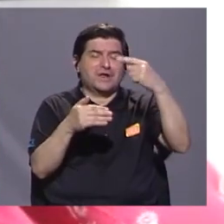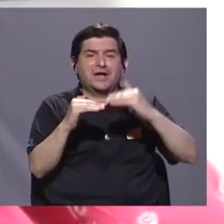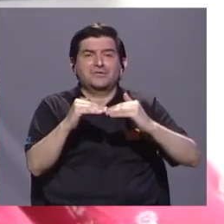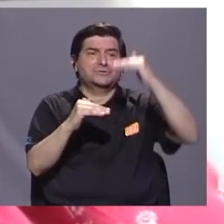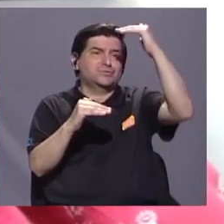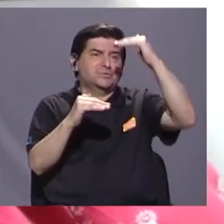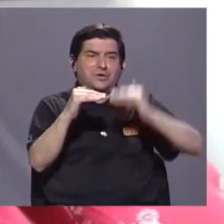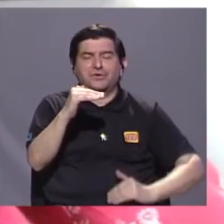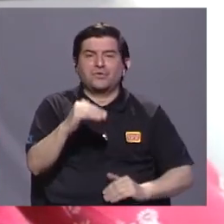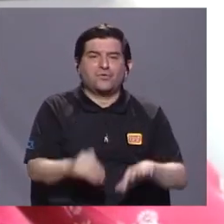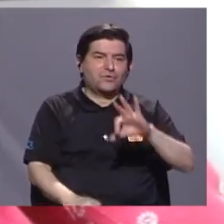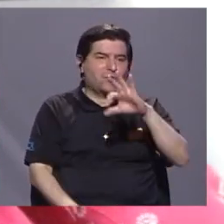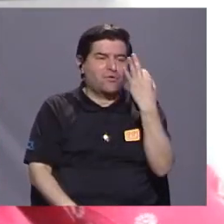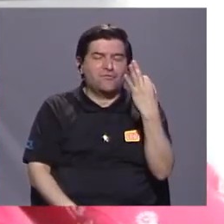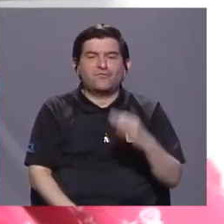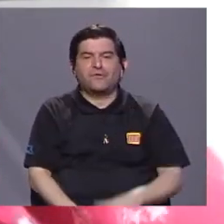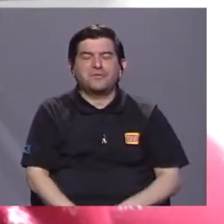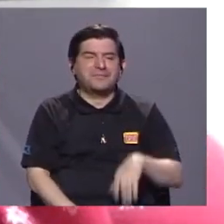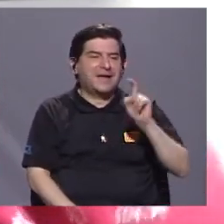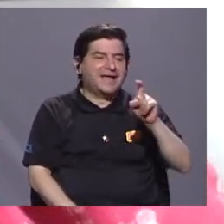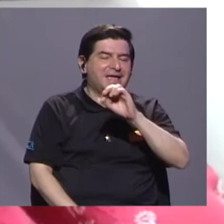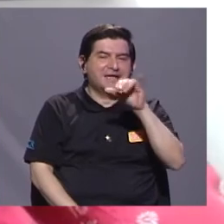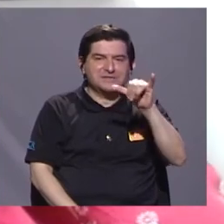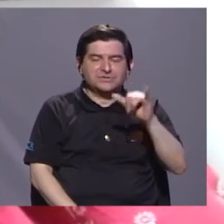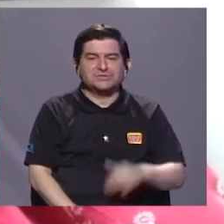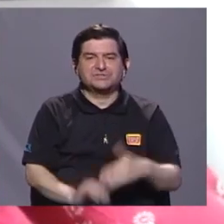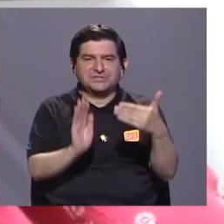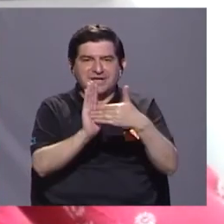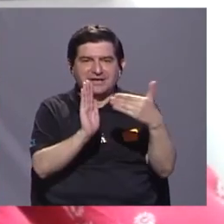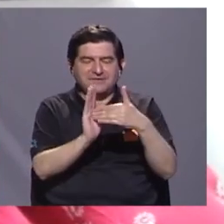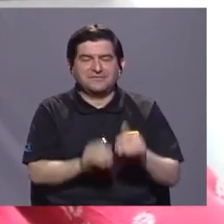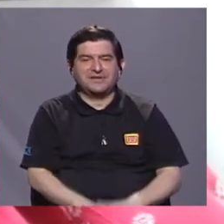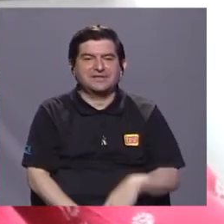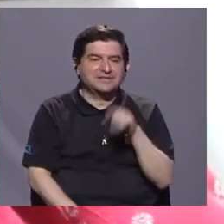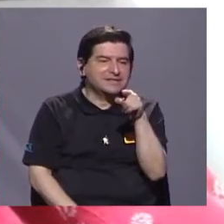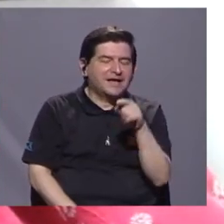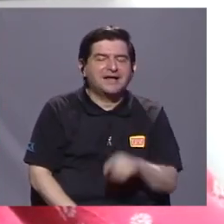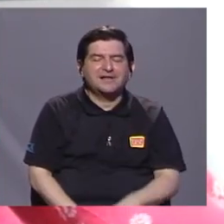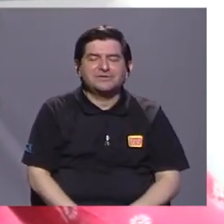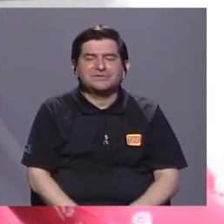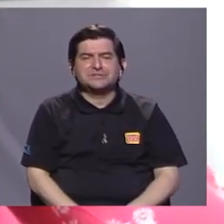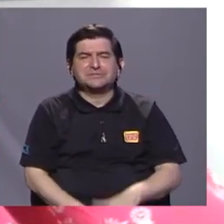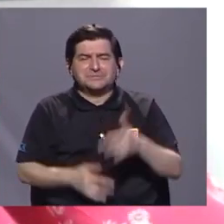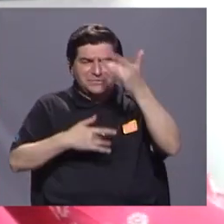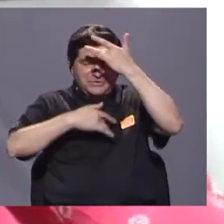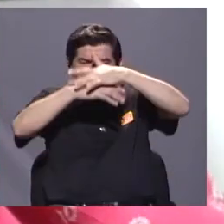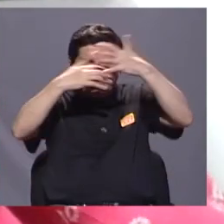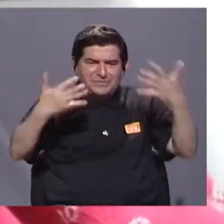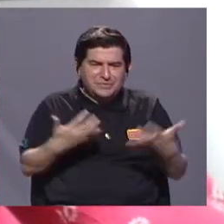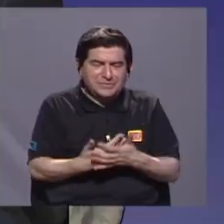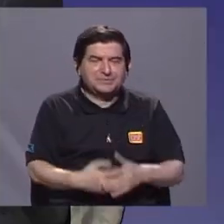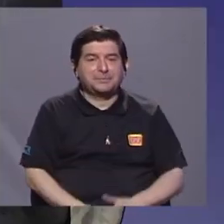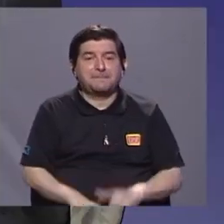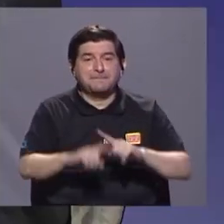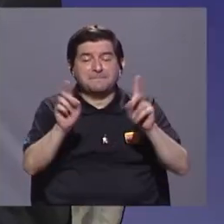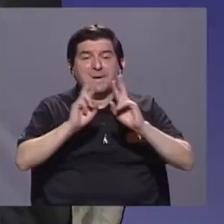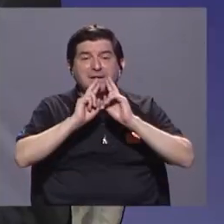menor o en alguna forma equis o ye han sido afectados por la pandemia es precisamente por eso se dice